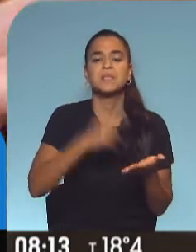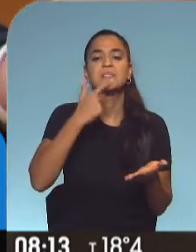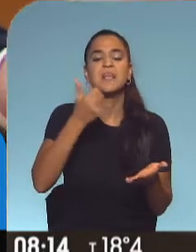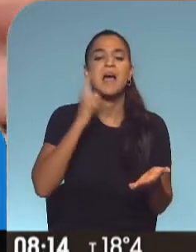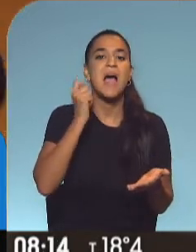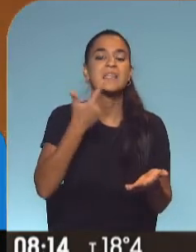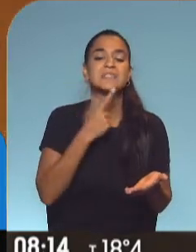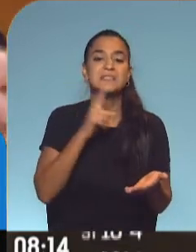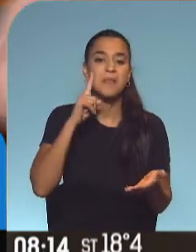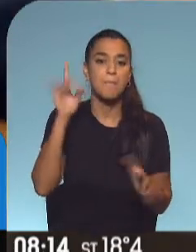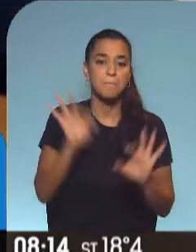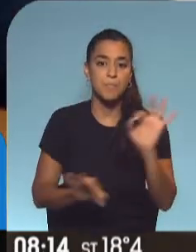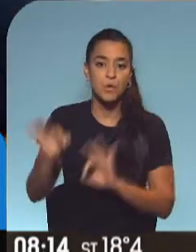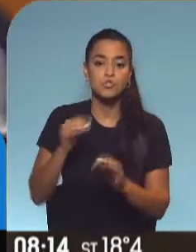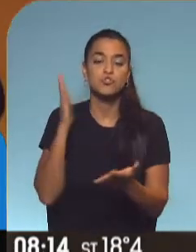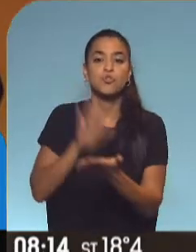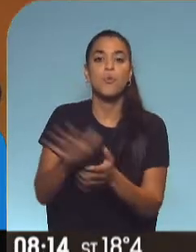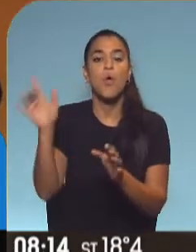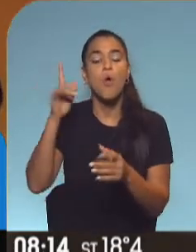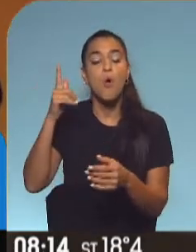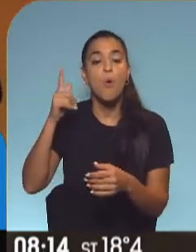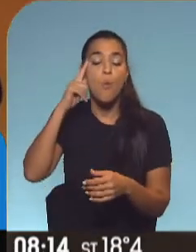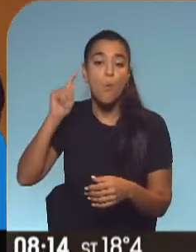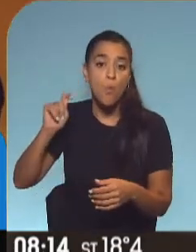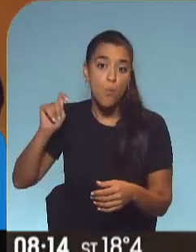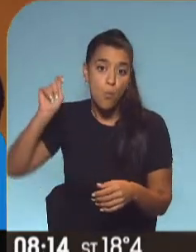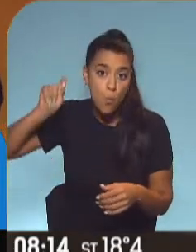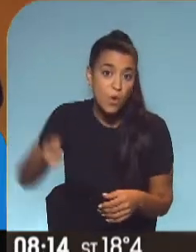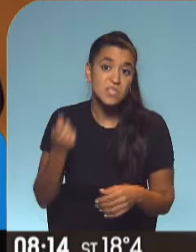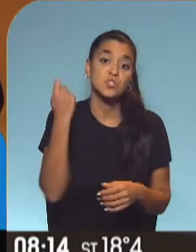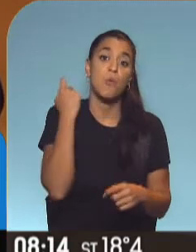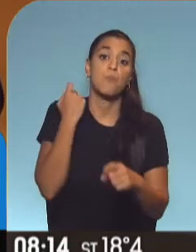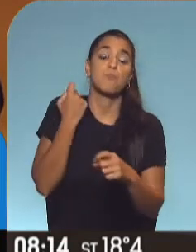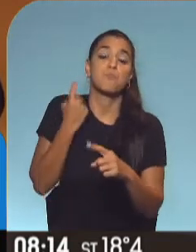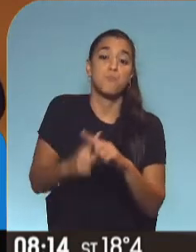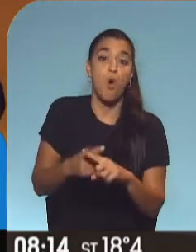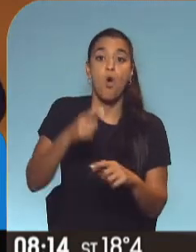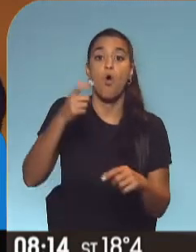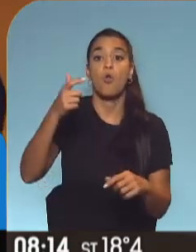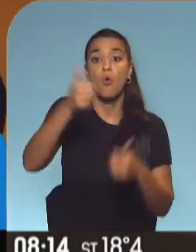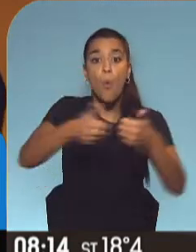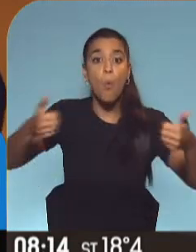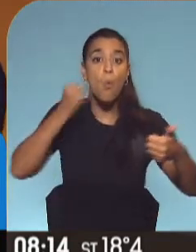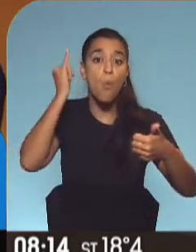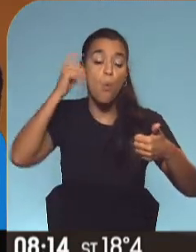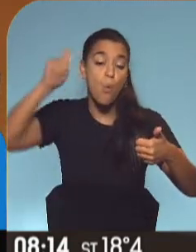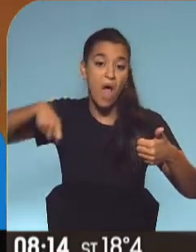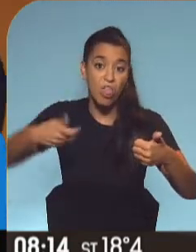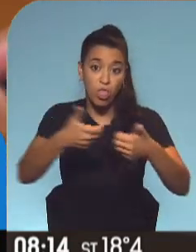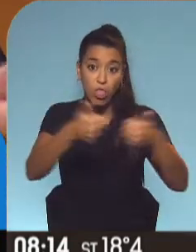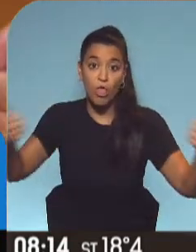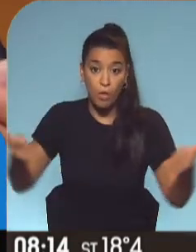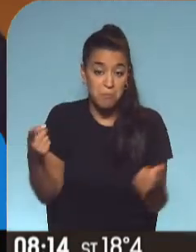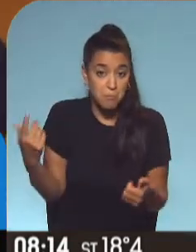ha presentado un proyecto magnífico de juicio por jurado hace pocos días. Tiene muchas chances de convertirse en ley. Y yo creo que es una más de